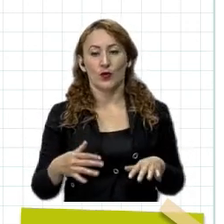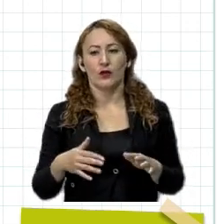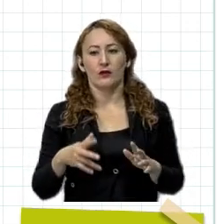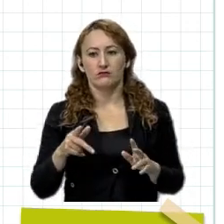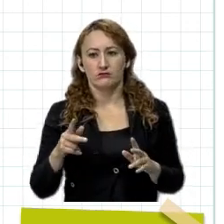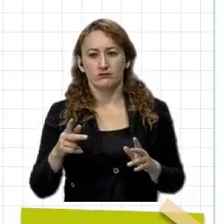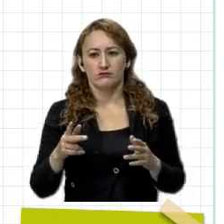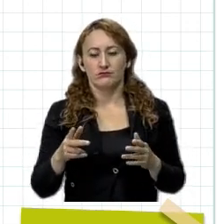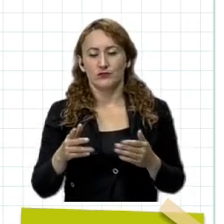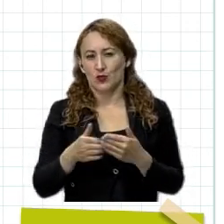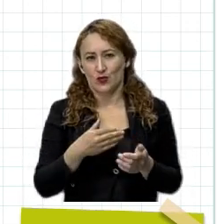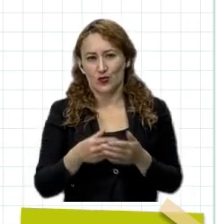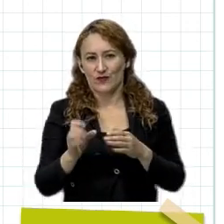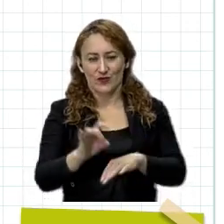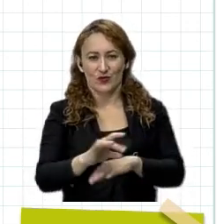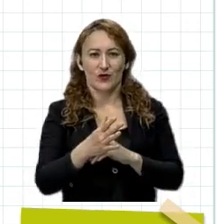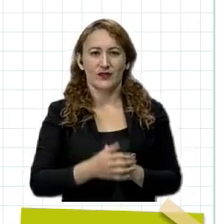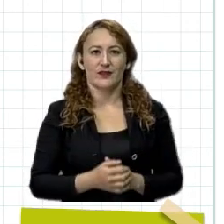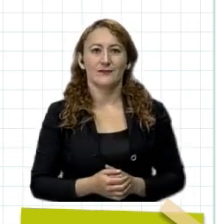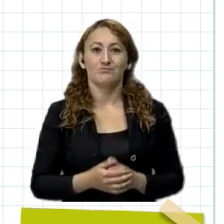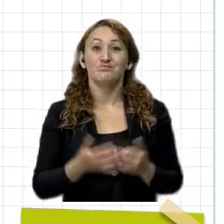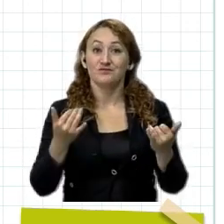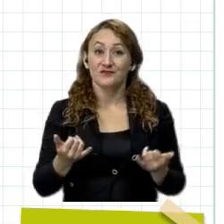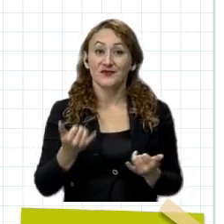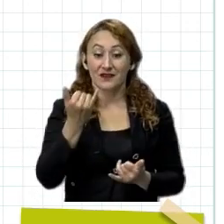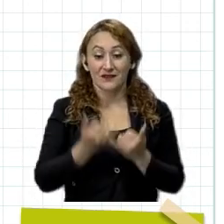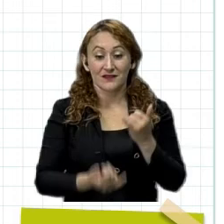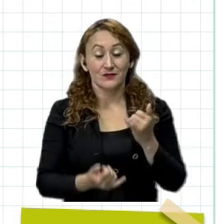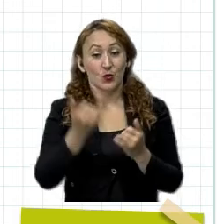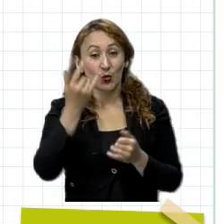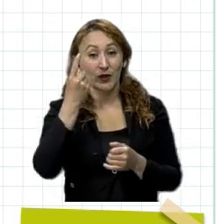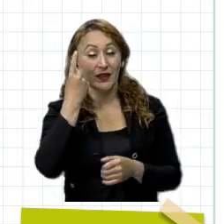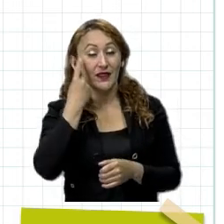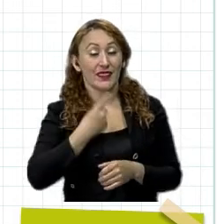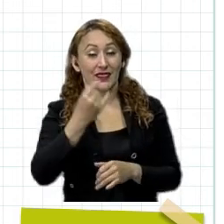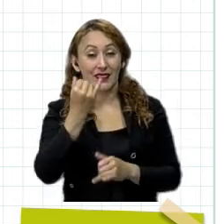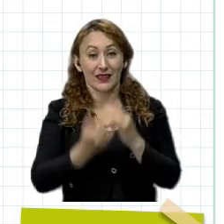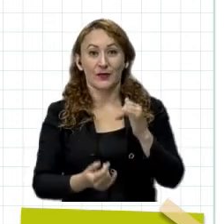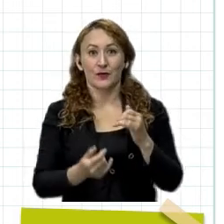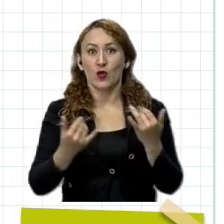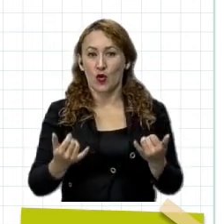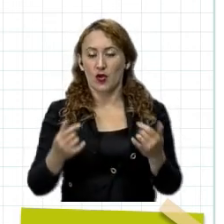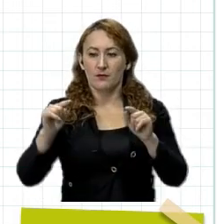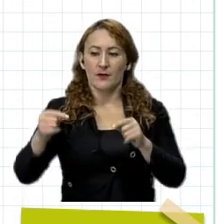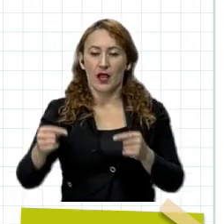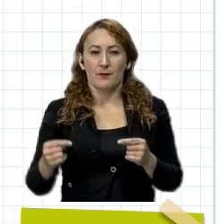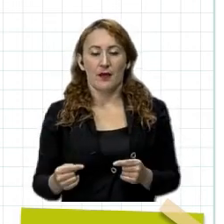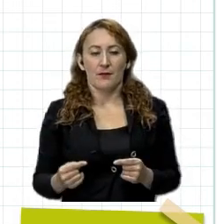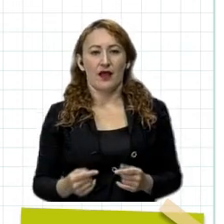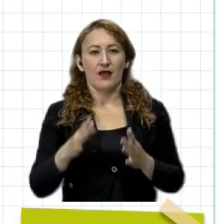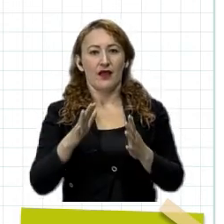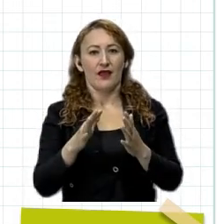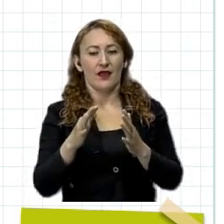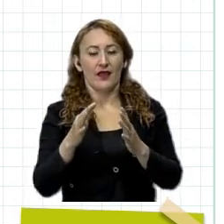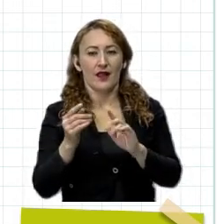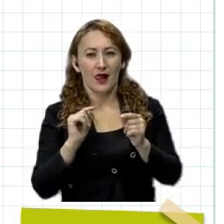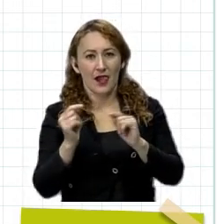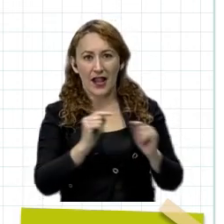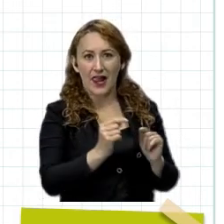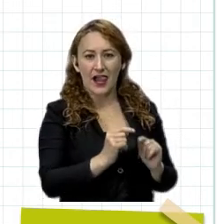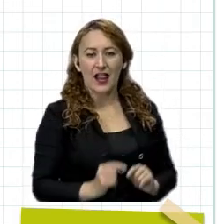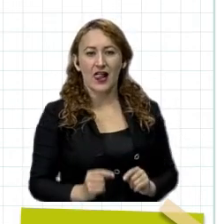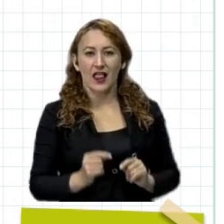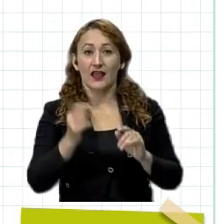nuestra virtualidad. Bien, vamos entonces hoy a nuestro último día con los simposios de la mañana. Les esperamos en las